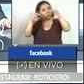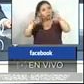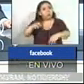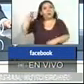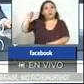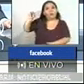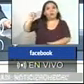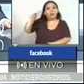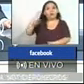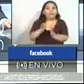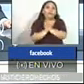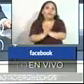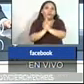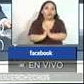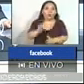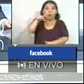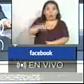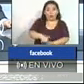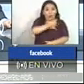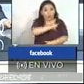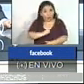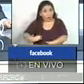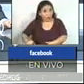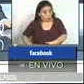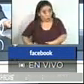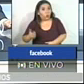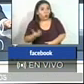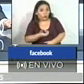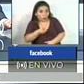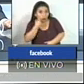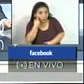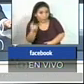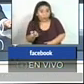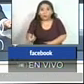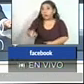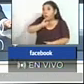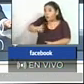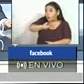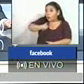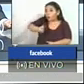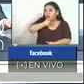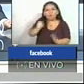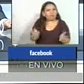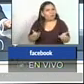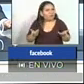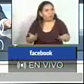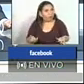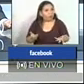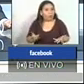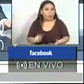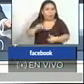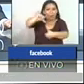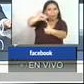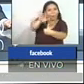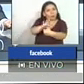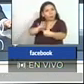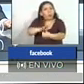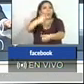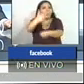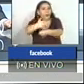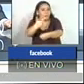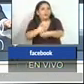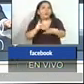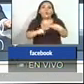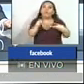tenga mayor impacto en territorio nacional. Desde ya le estamos dando seguimiento, como ustedes han visto, a lo que está ocurriendo en los países vecinos como Guatemala,